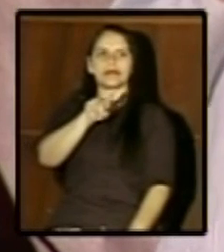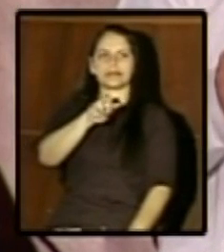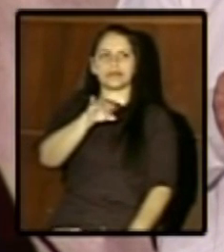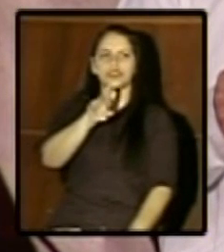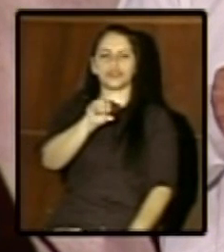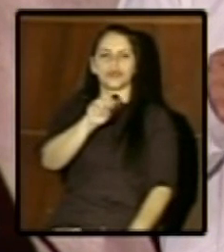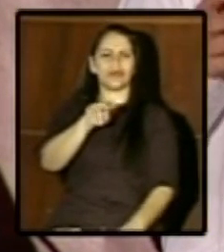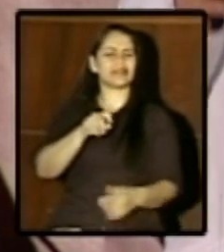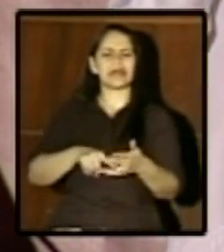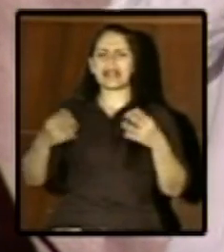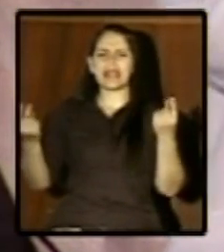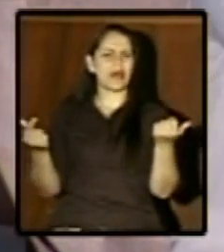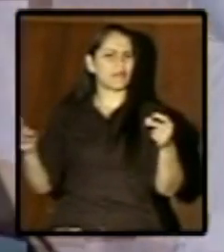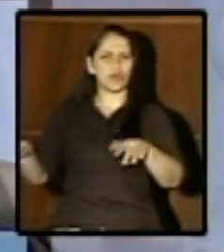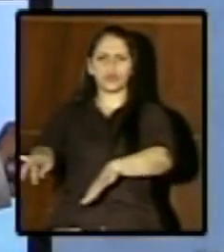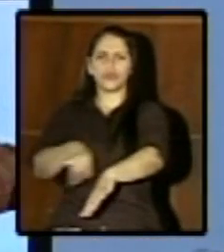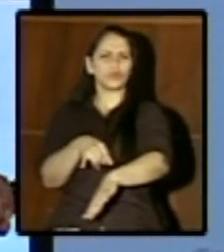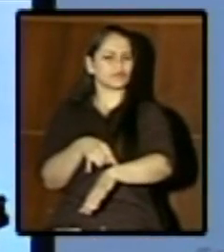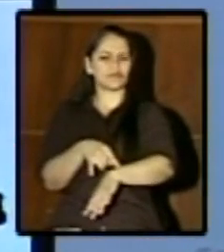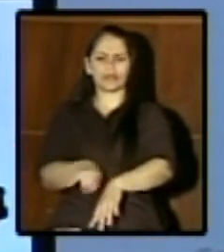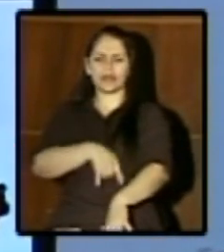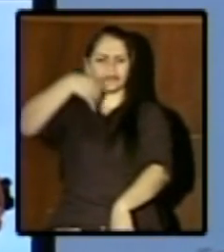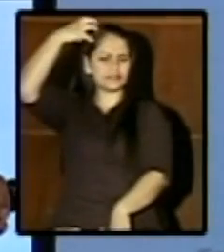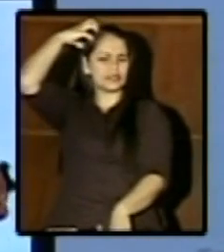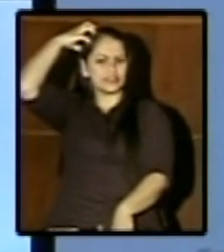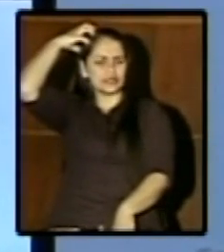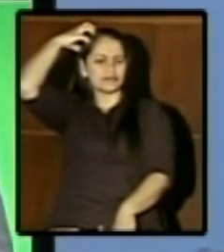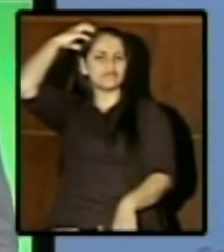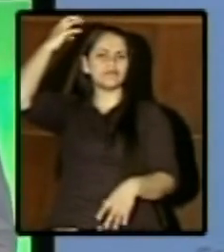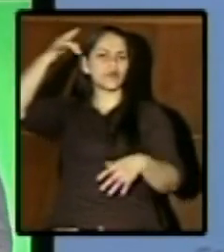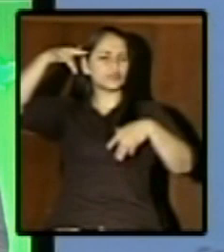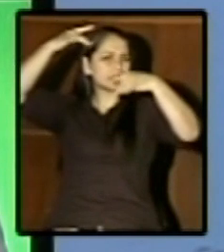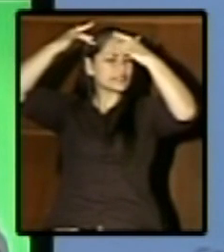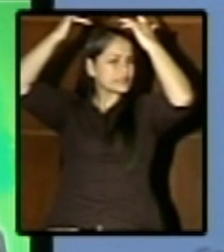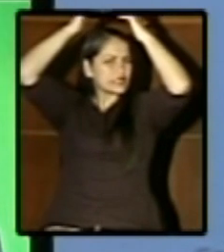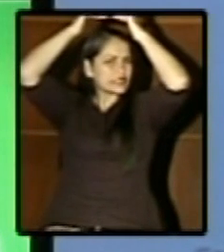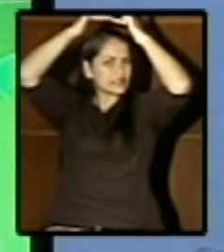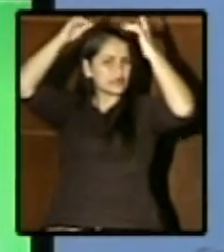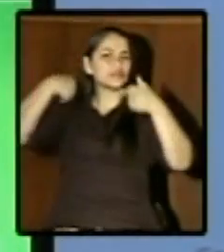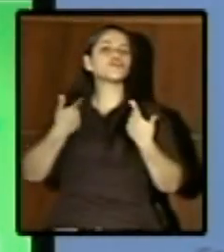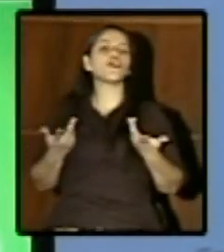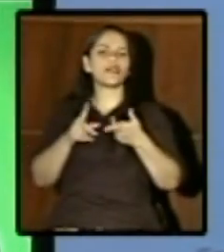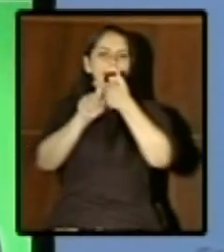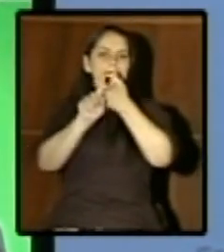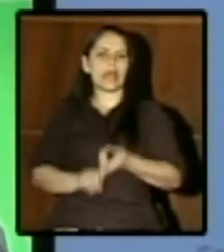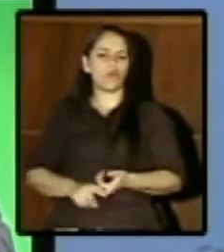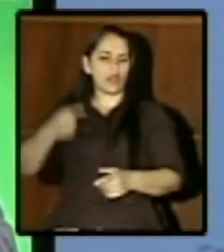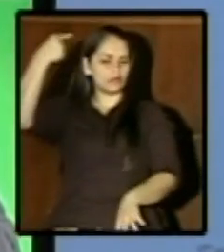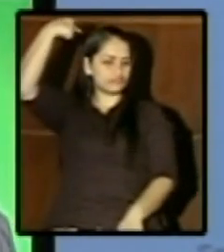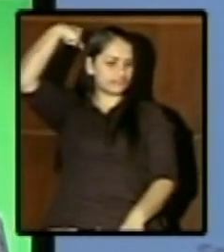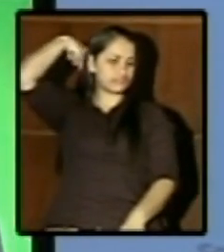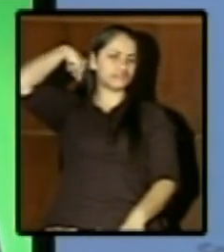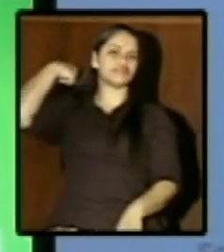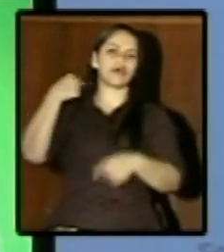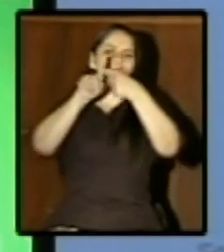Esa información pasa muy rápidamente, pasa del estímulo periférico nociceptivo a la médula y en la médula sí coge una autopista